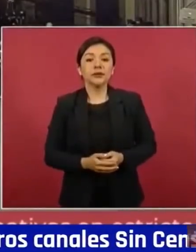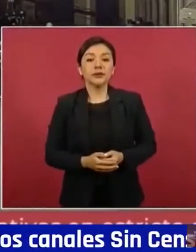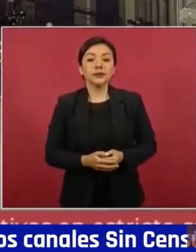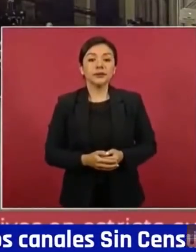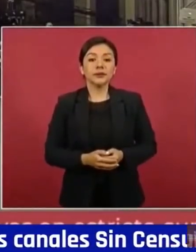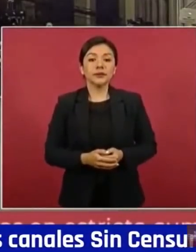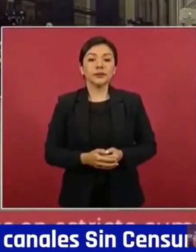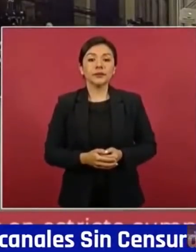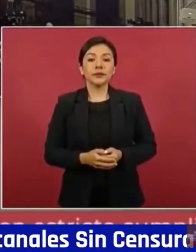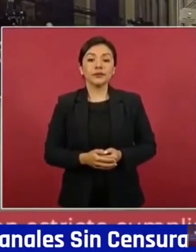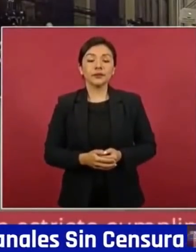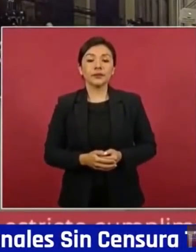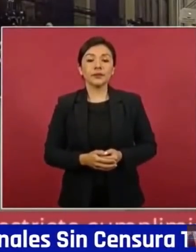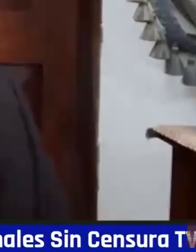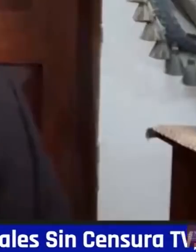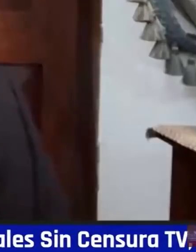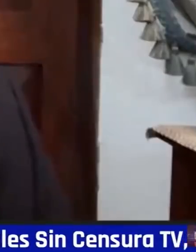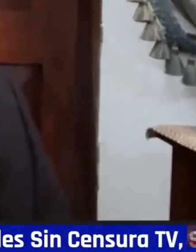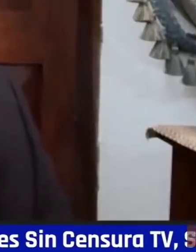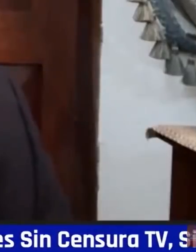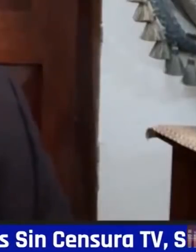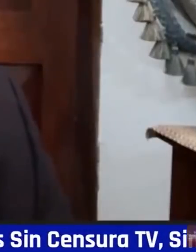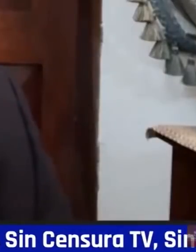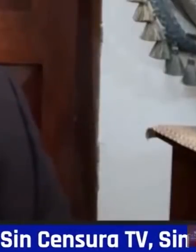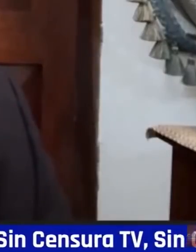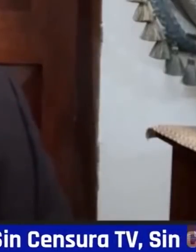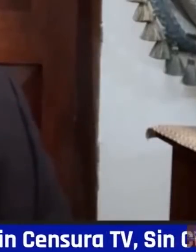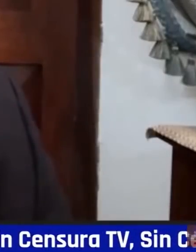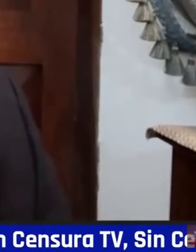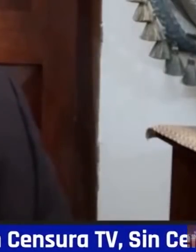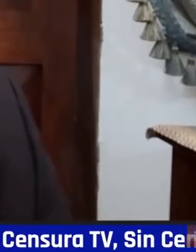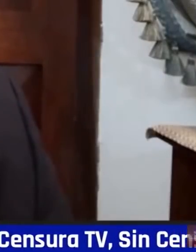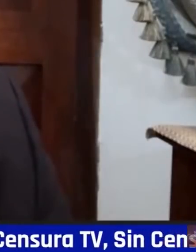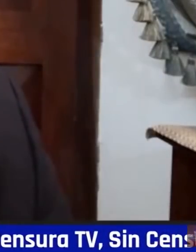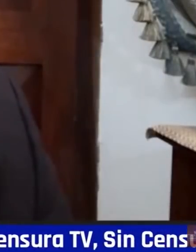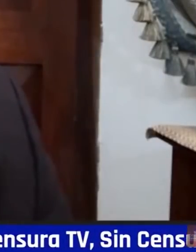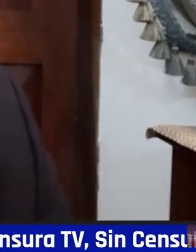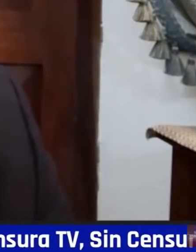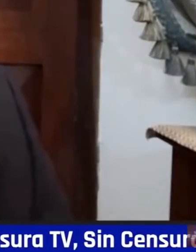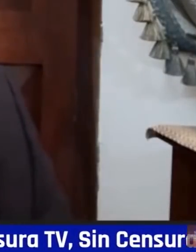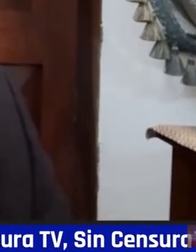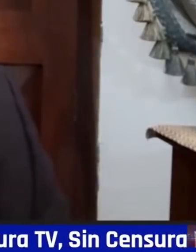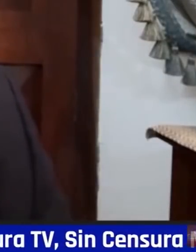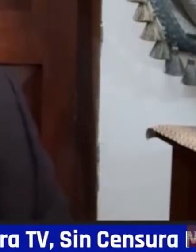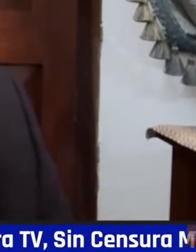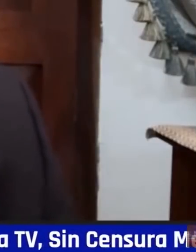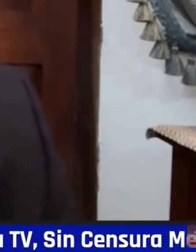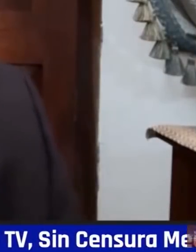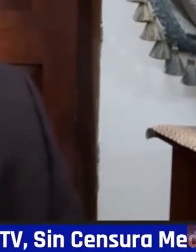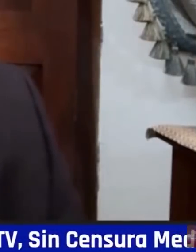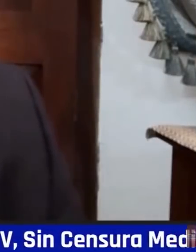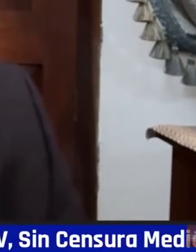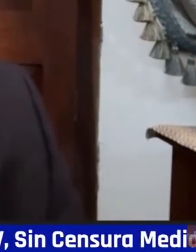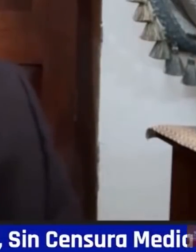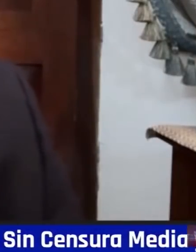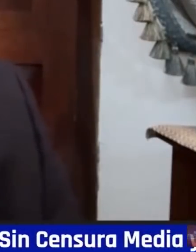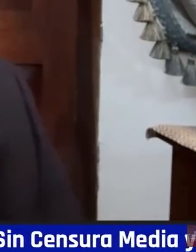tipo para que legisladores se opongan a la reforma eléctrica. Dijo que los